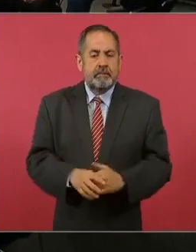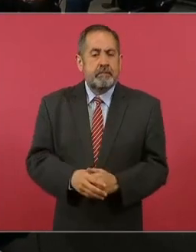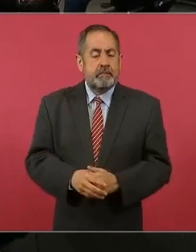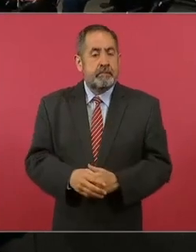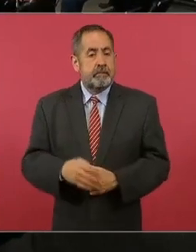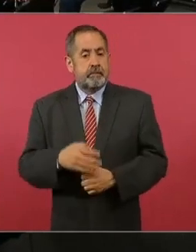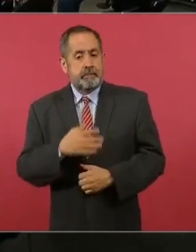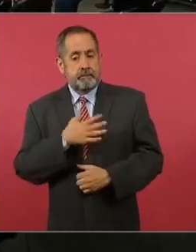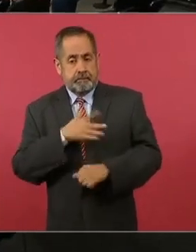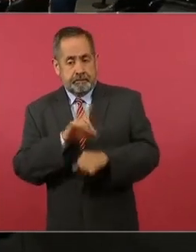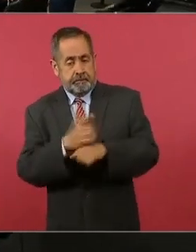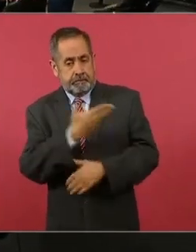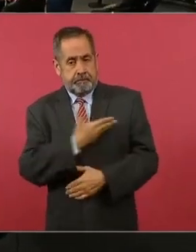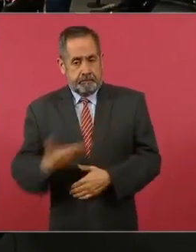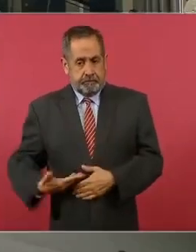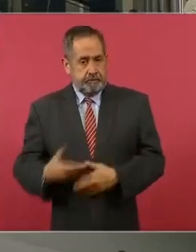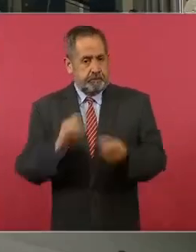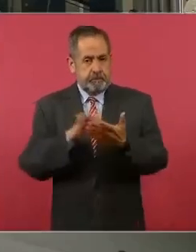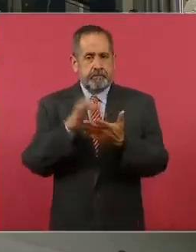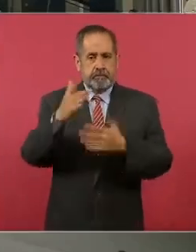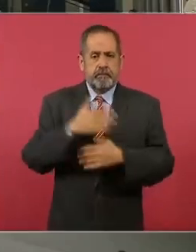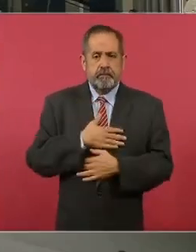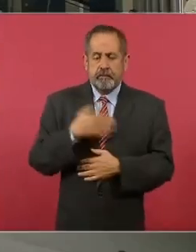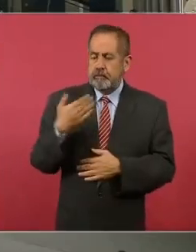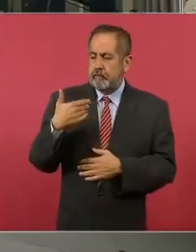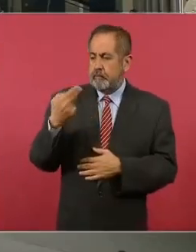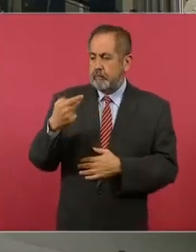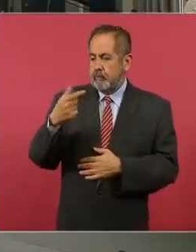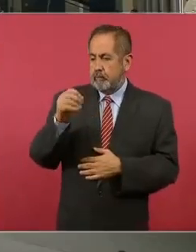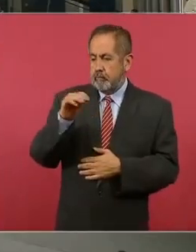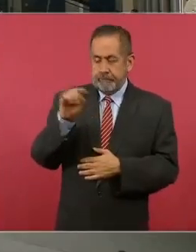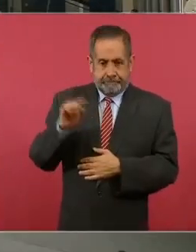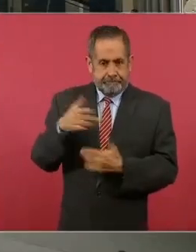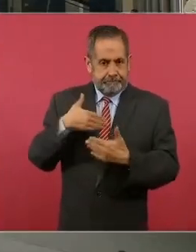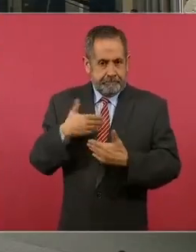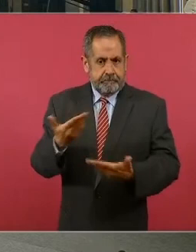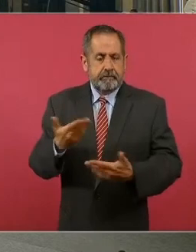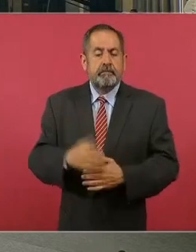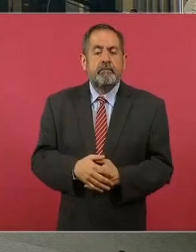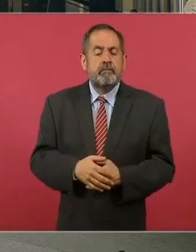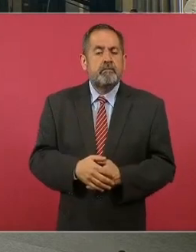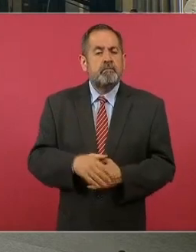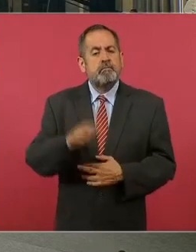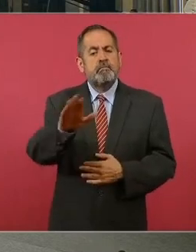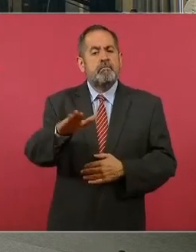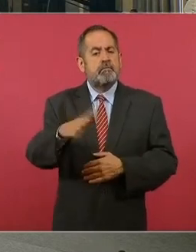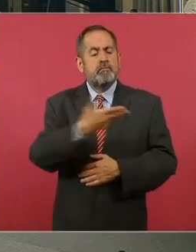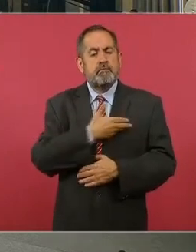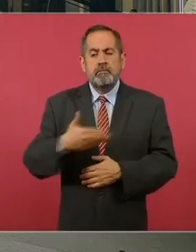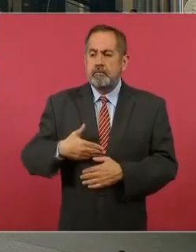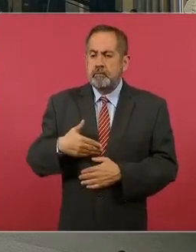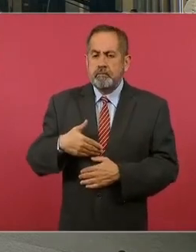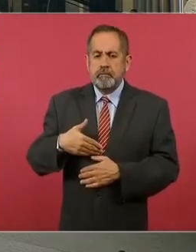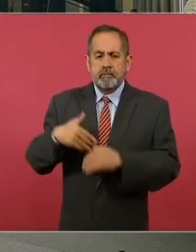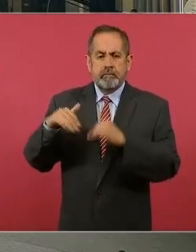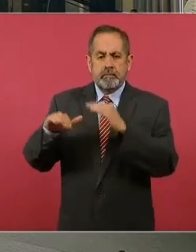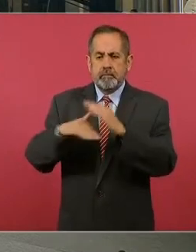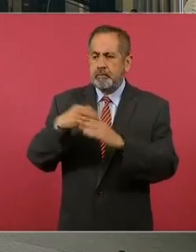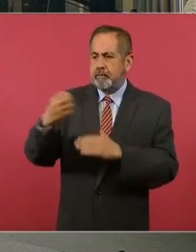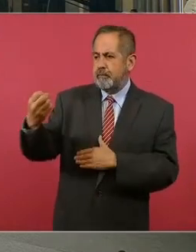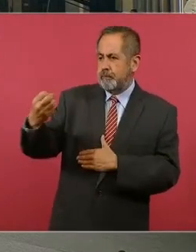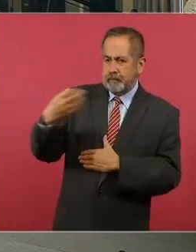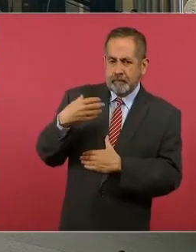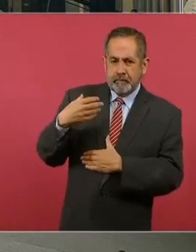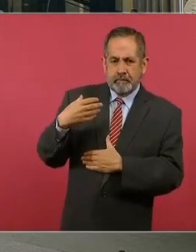Buenos días, presidente. Muchas gracias, Julio Omar Gómez. Buenos días a todos. Presidente, nos hicieron llegar aquí al medio